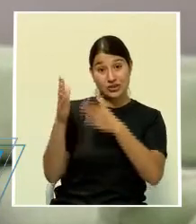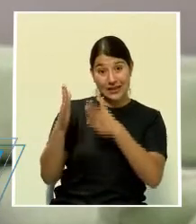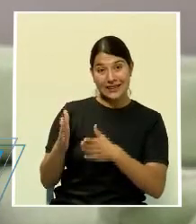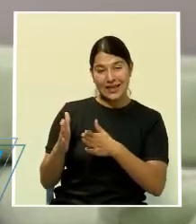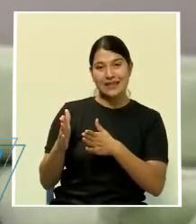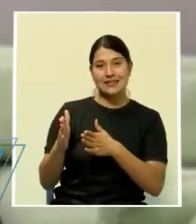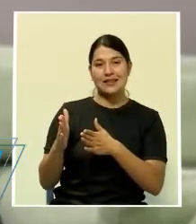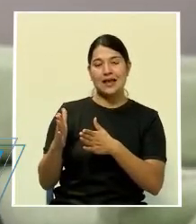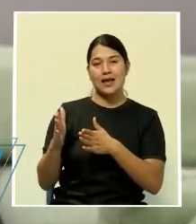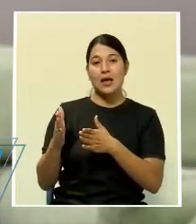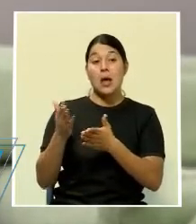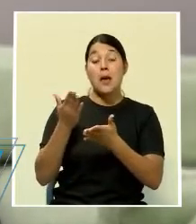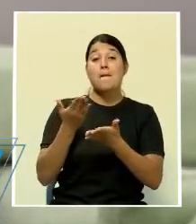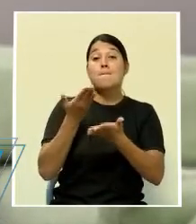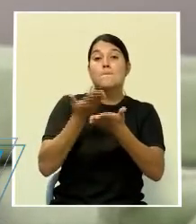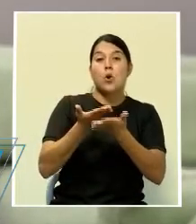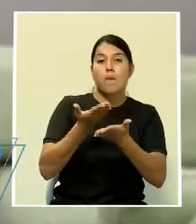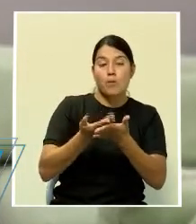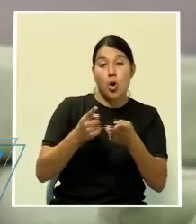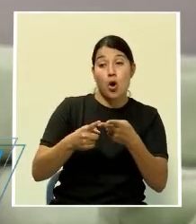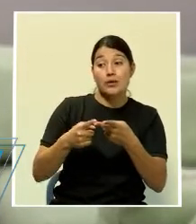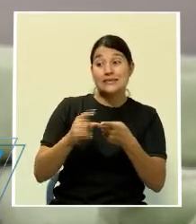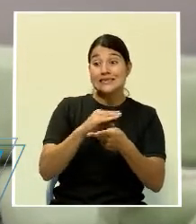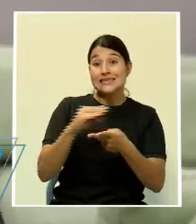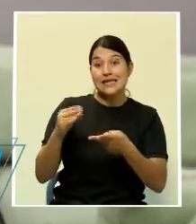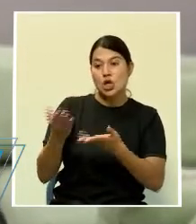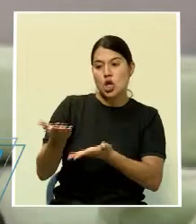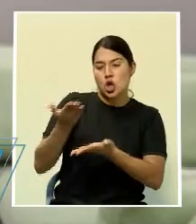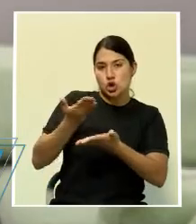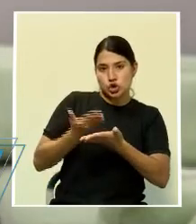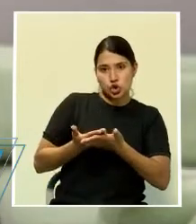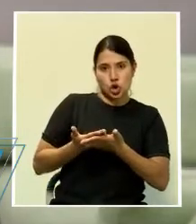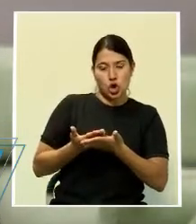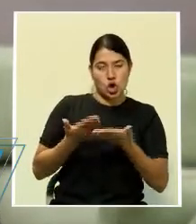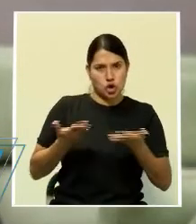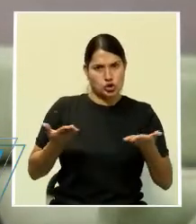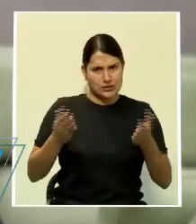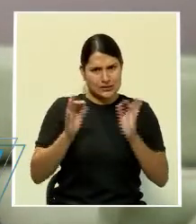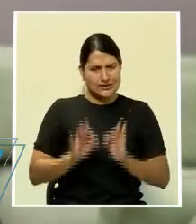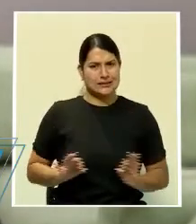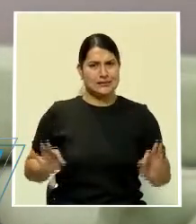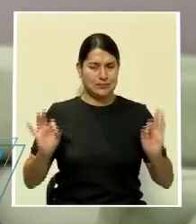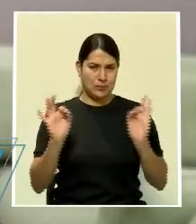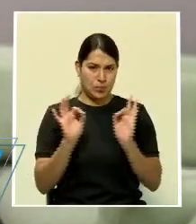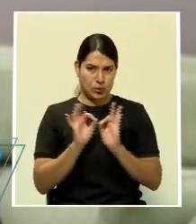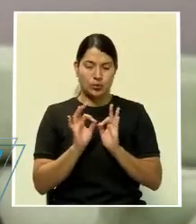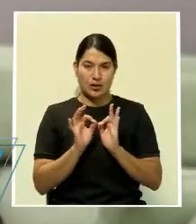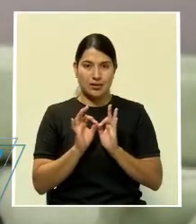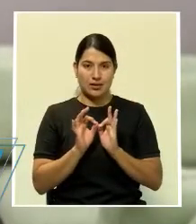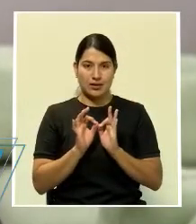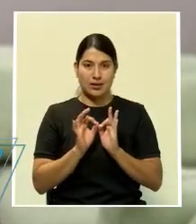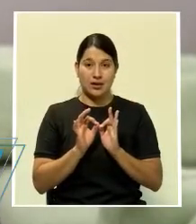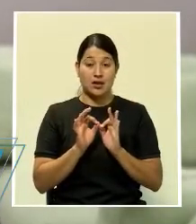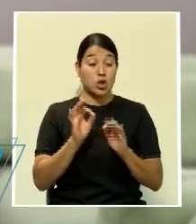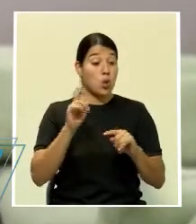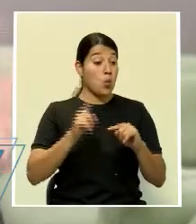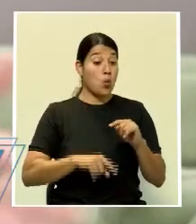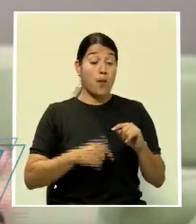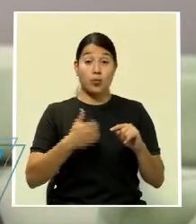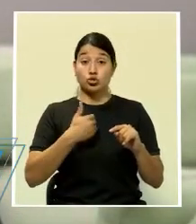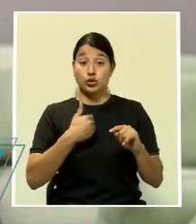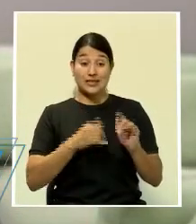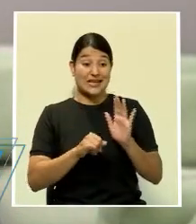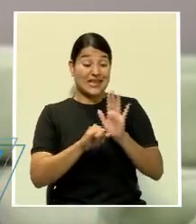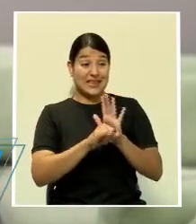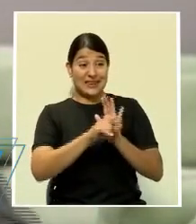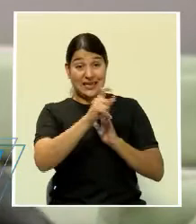y nos dio y nos heredó grandes elementos. Como lo vuelvo a colocar, no puede existir ciudadanía como